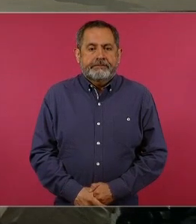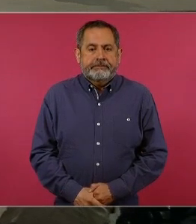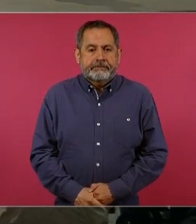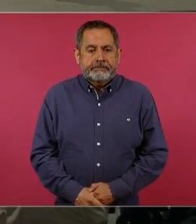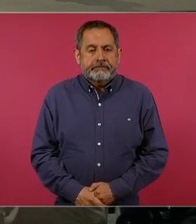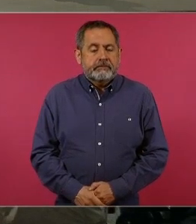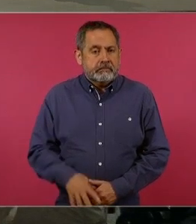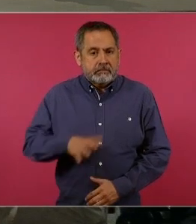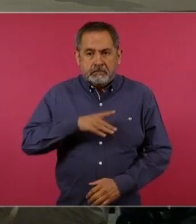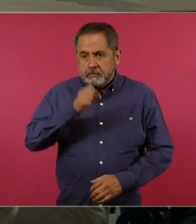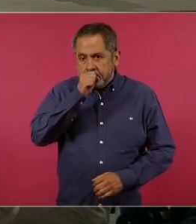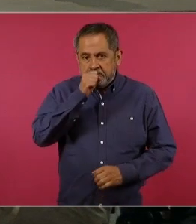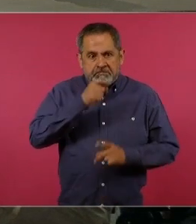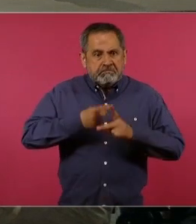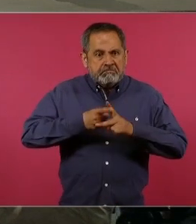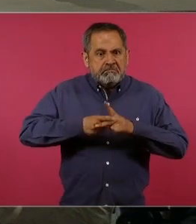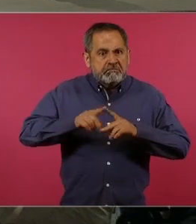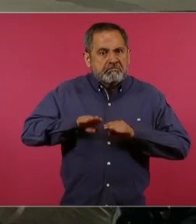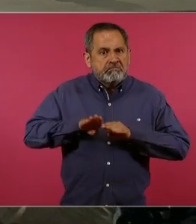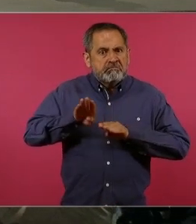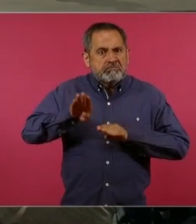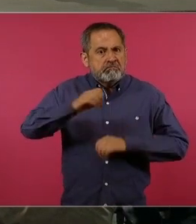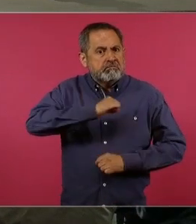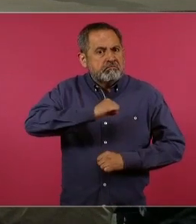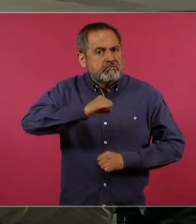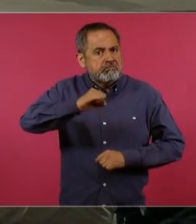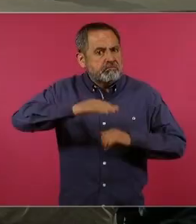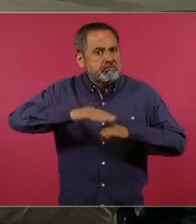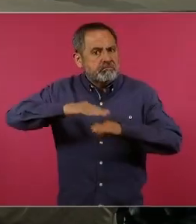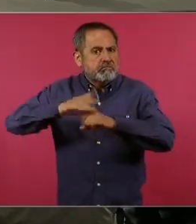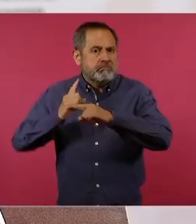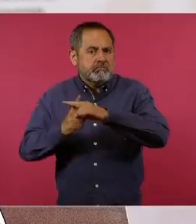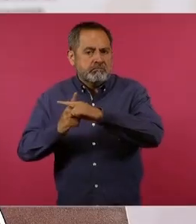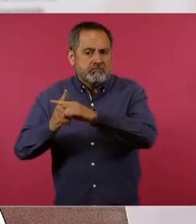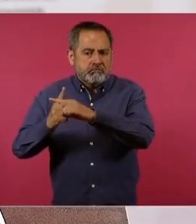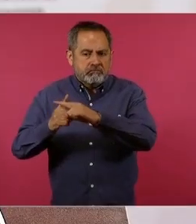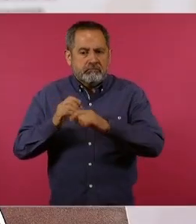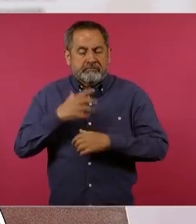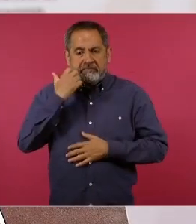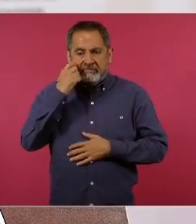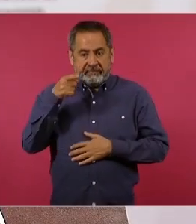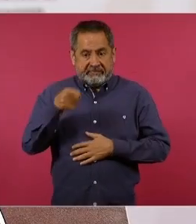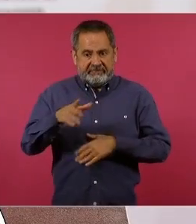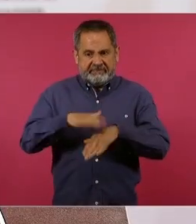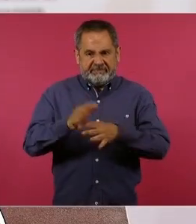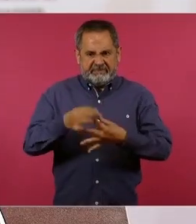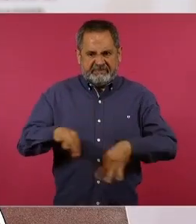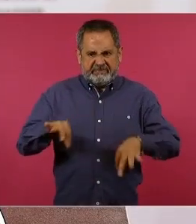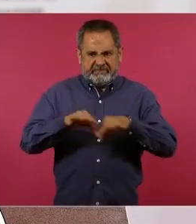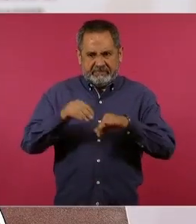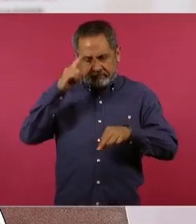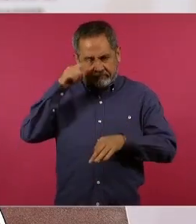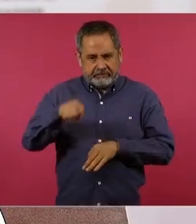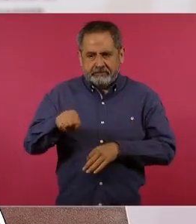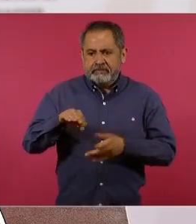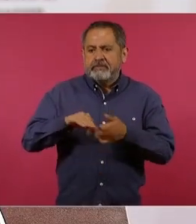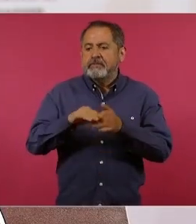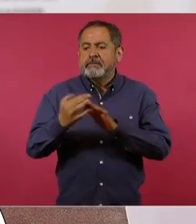Tenemos una tendencia de crecimiento positivo. Queremos consolidarnos como un aeropuerto importante de entrada a la Riviera